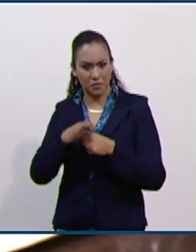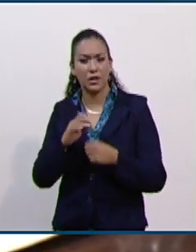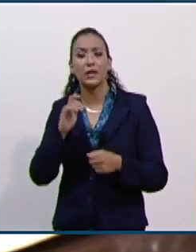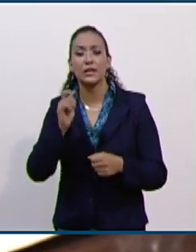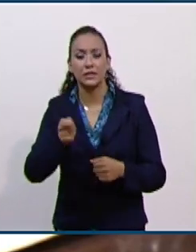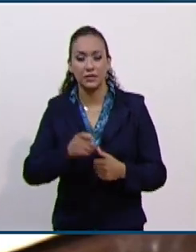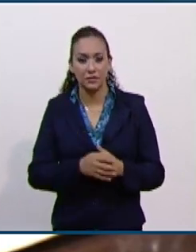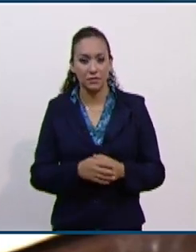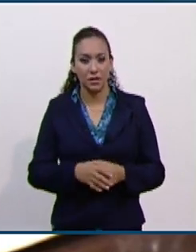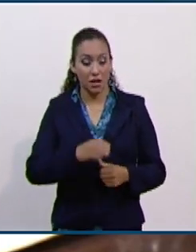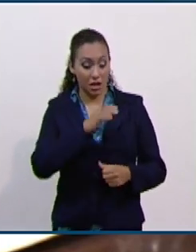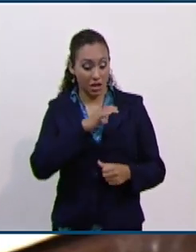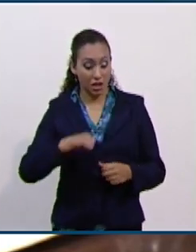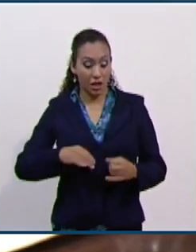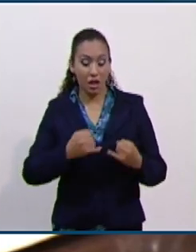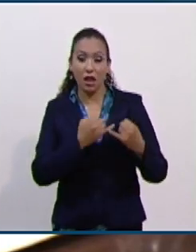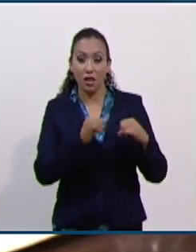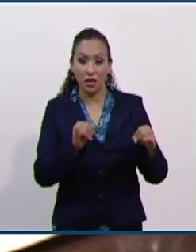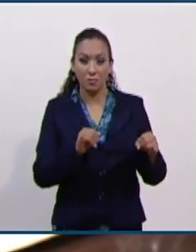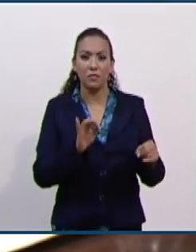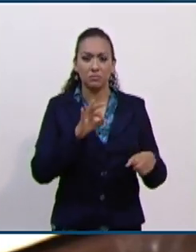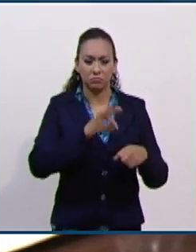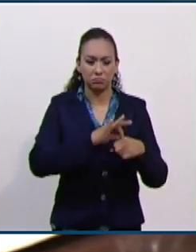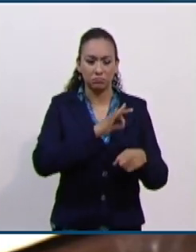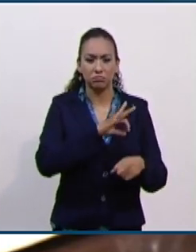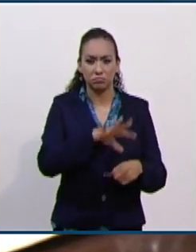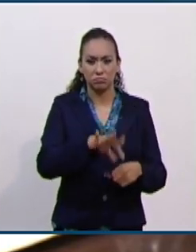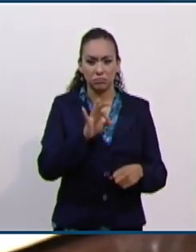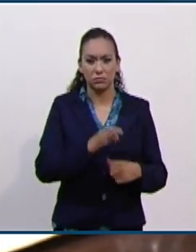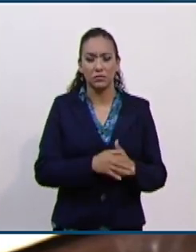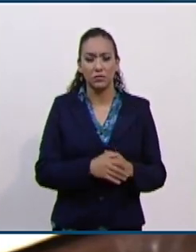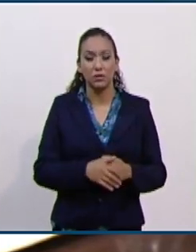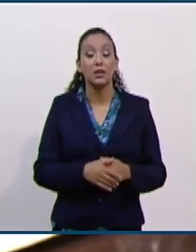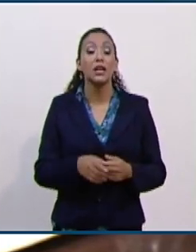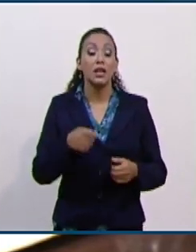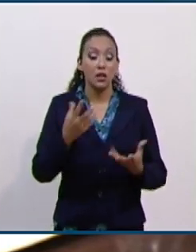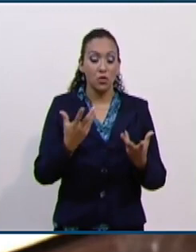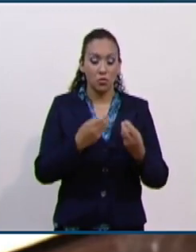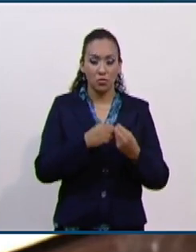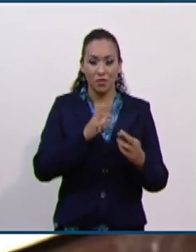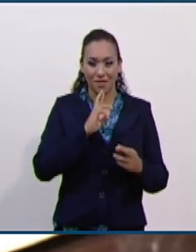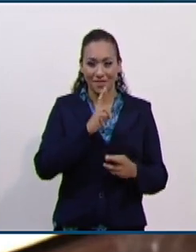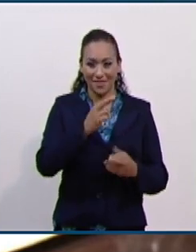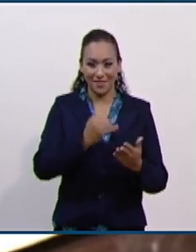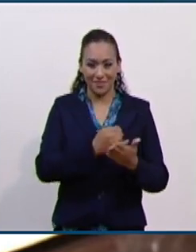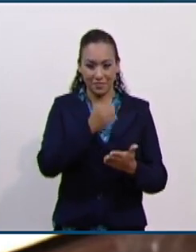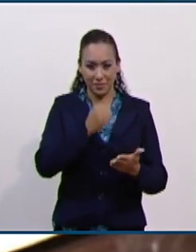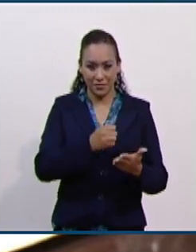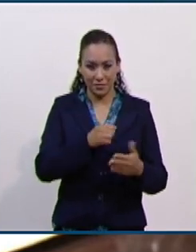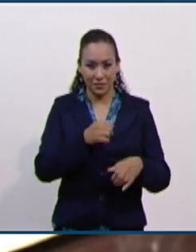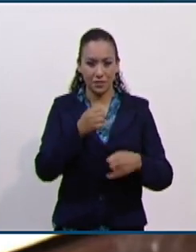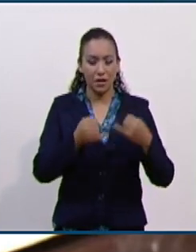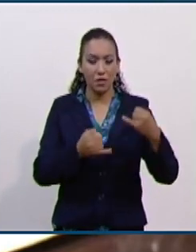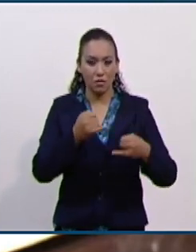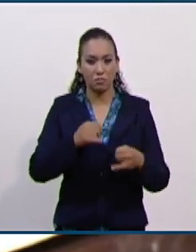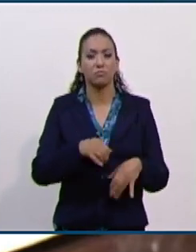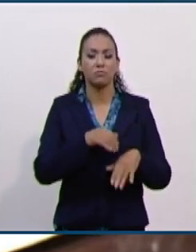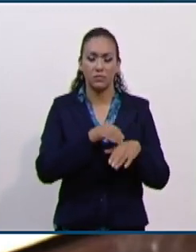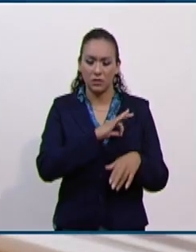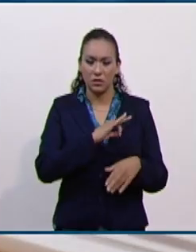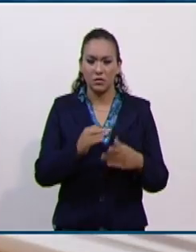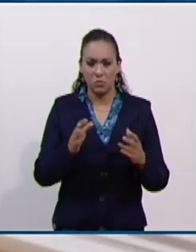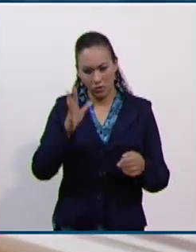las candidaturas independientes, sin que, ante esta instancia jurisdiccional, el promoviente controvierta de manera frontal dichas